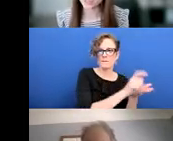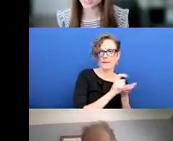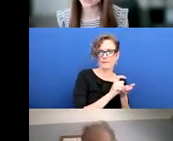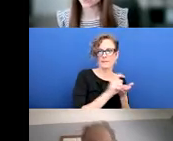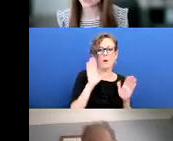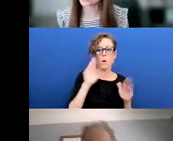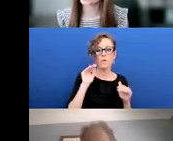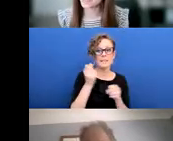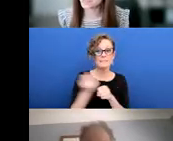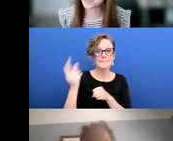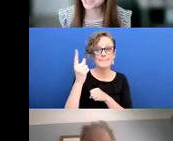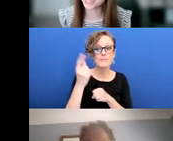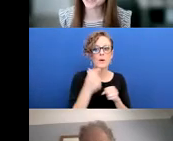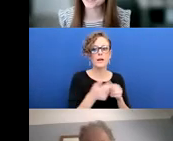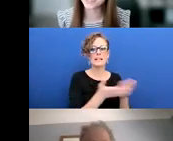pero esperamos